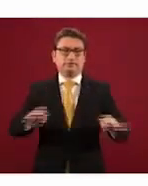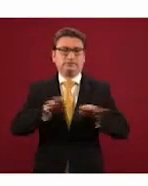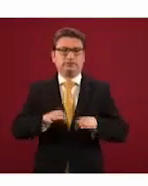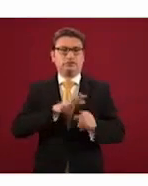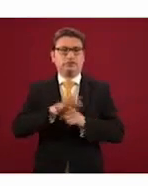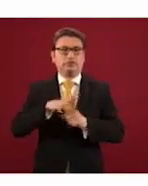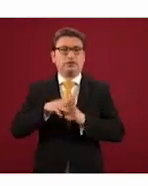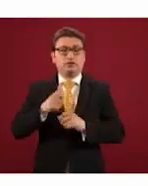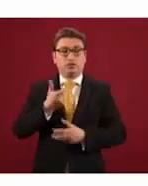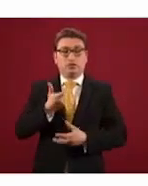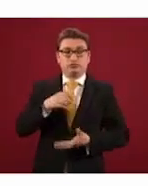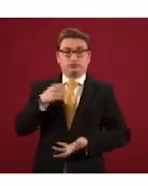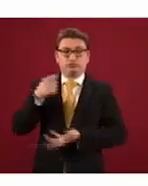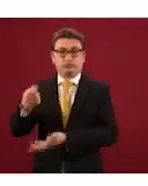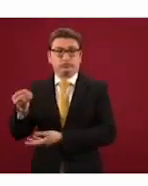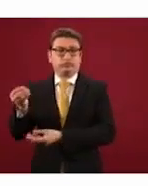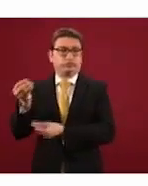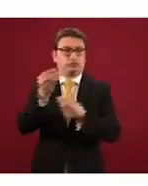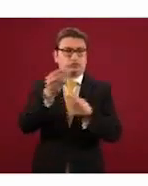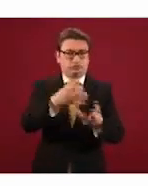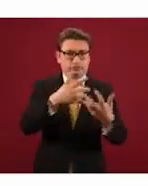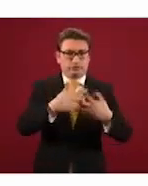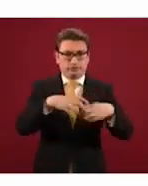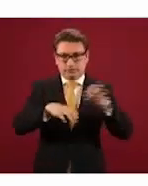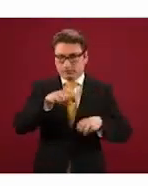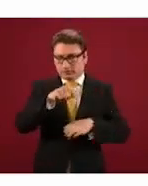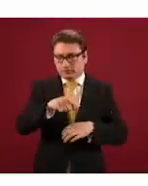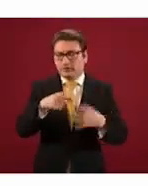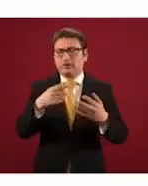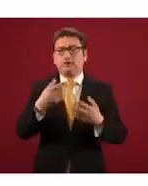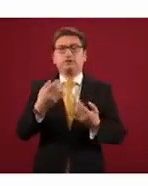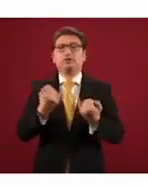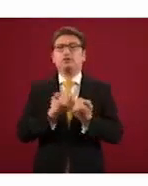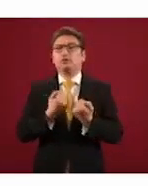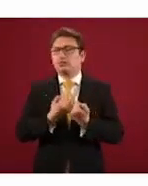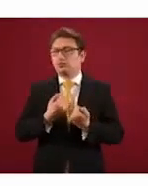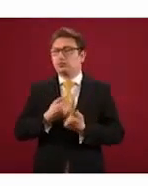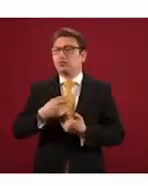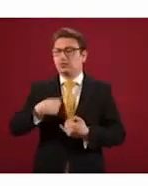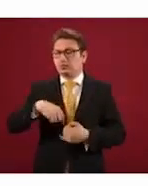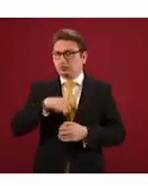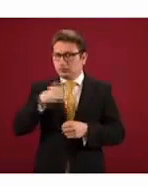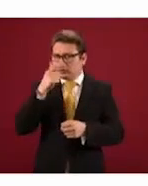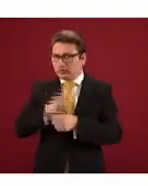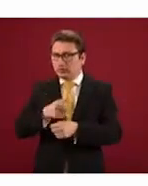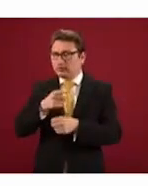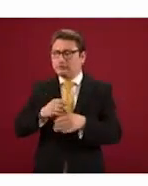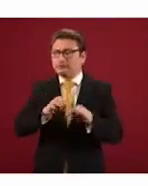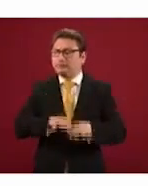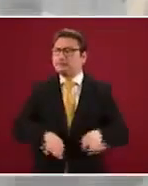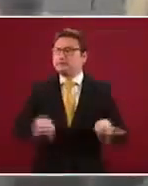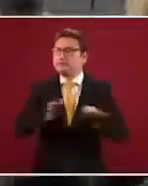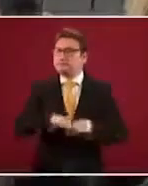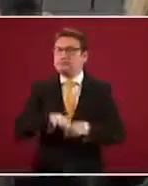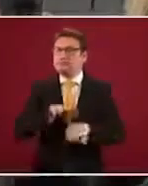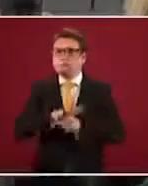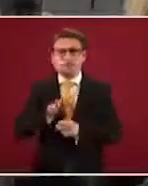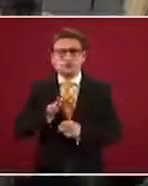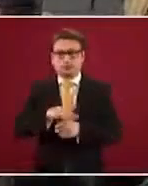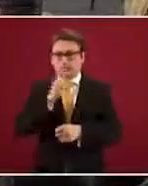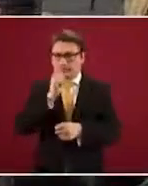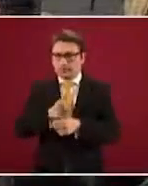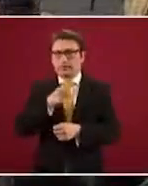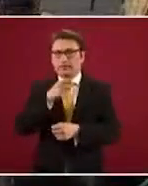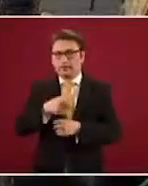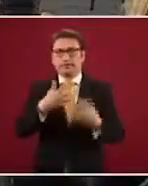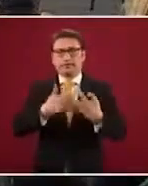de las triangulaciones de recursos a su empresa, sino que tenemos un elemento también importante, y es que hemos detectado